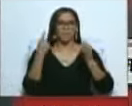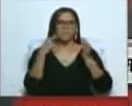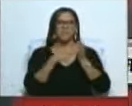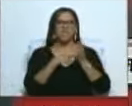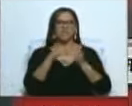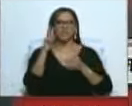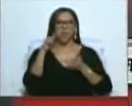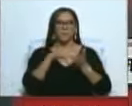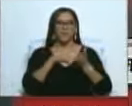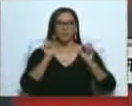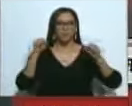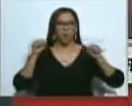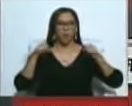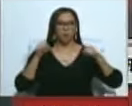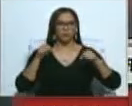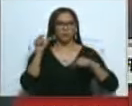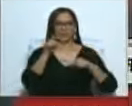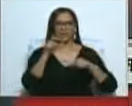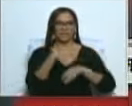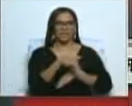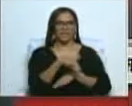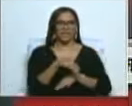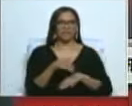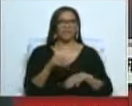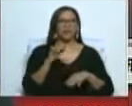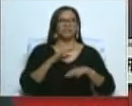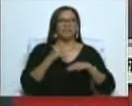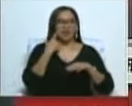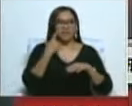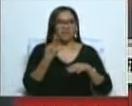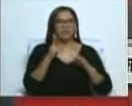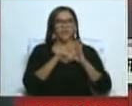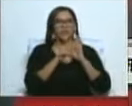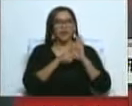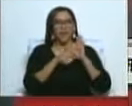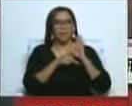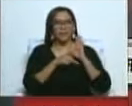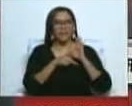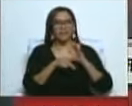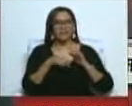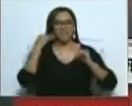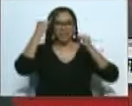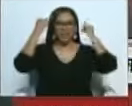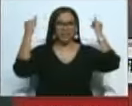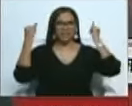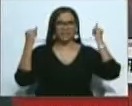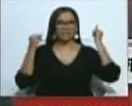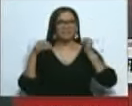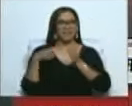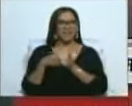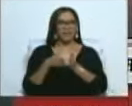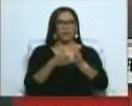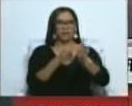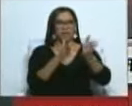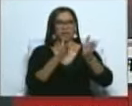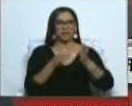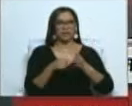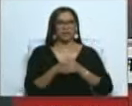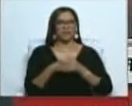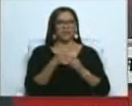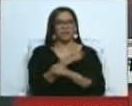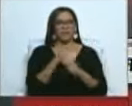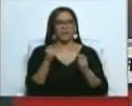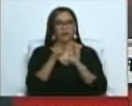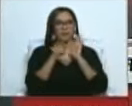1,000, 2,000. Y gente en la calle, porque estaban viendo el programa y se imaginaron que esa era la ruta. Terminó el